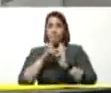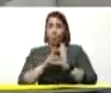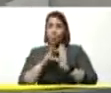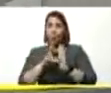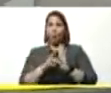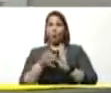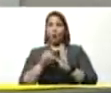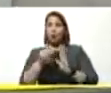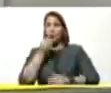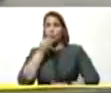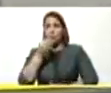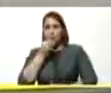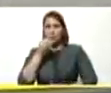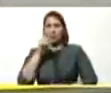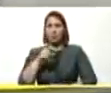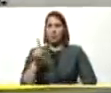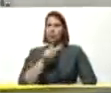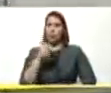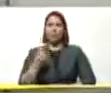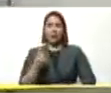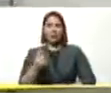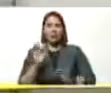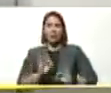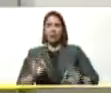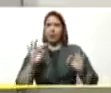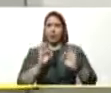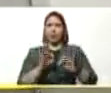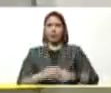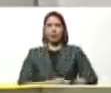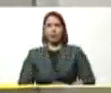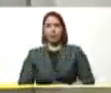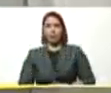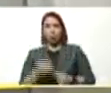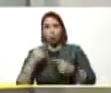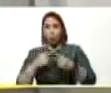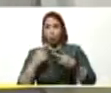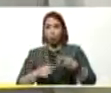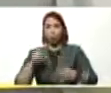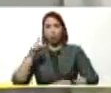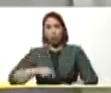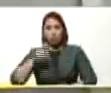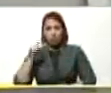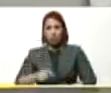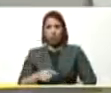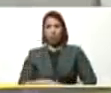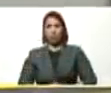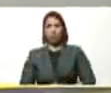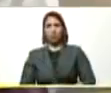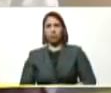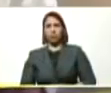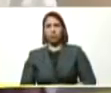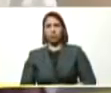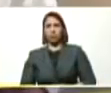haya la comida, de que no nos falte nada, cosas que necesitamos, cosas